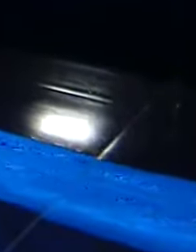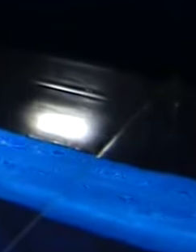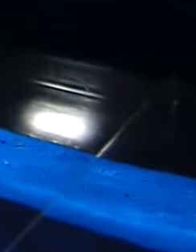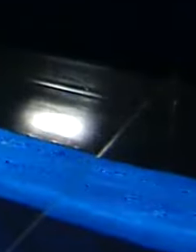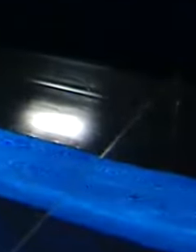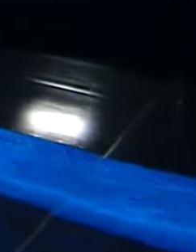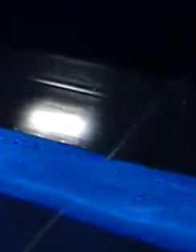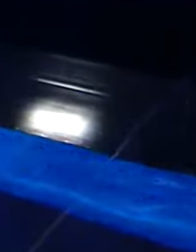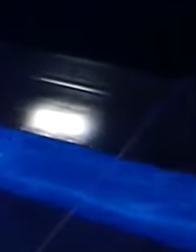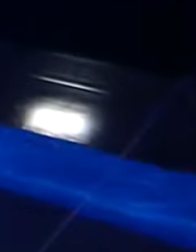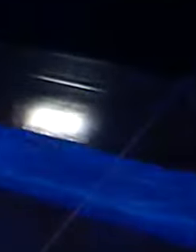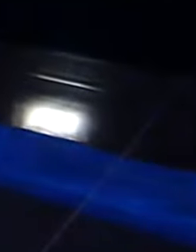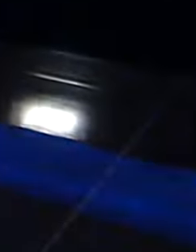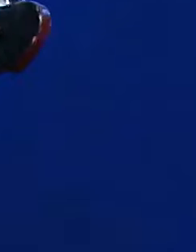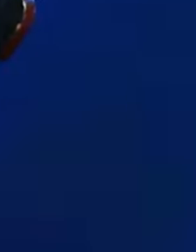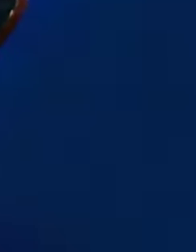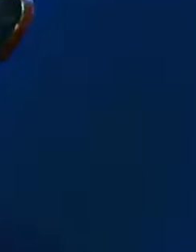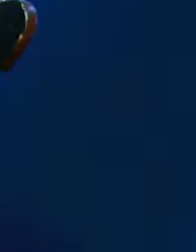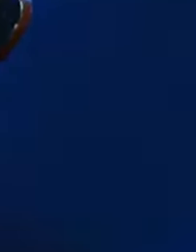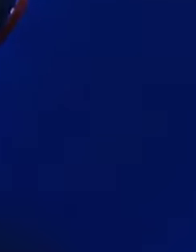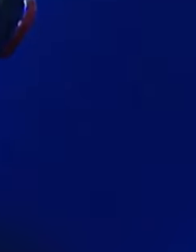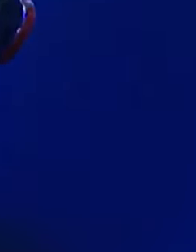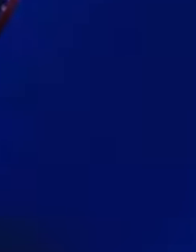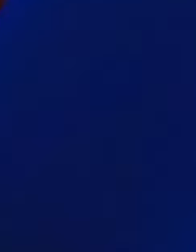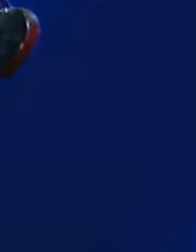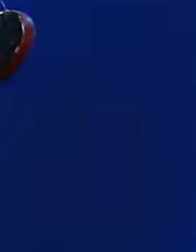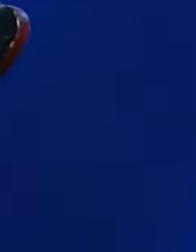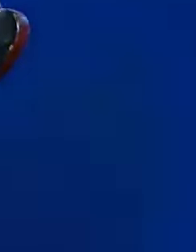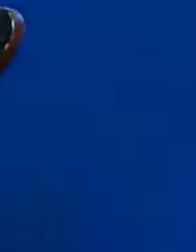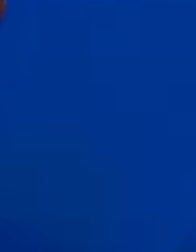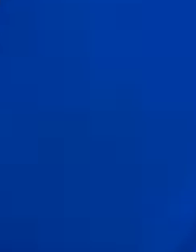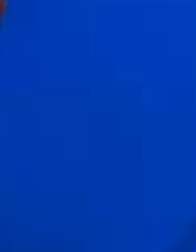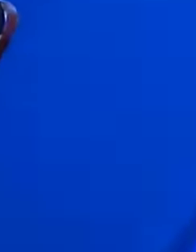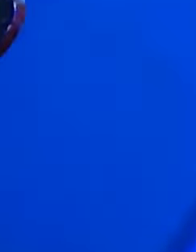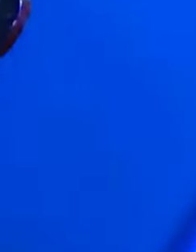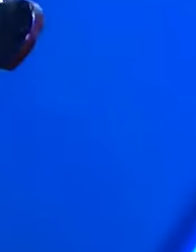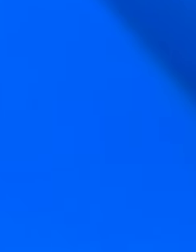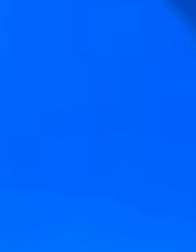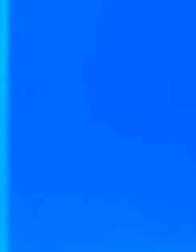pasada. Lo siento, hermana, ya estoy cansada.